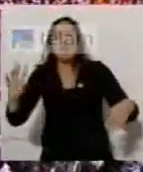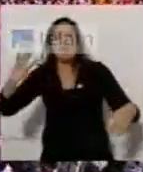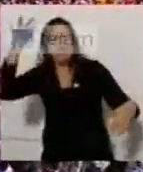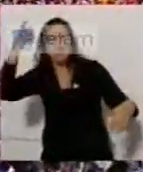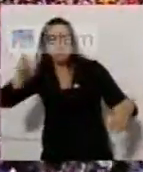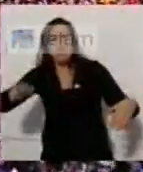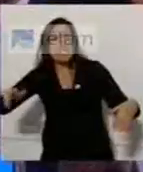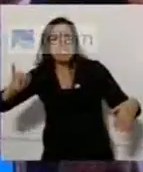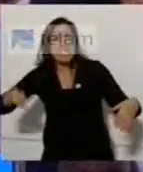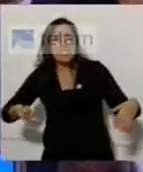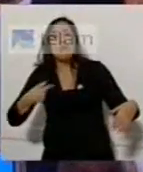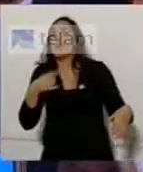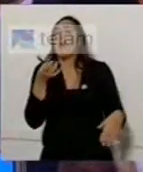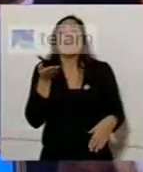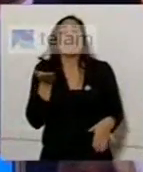pero